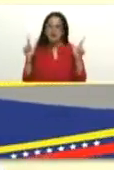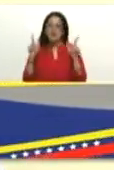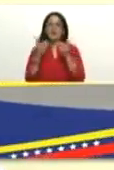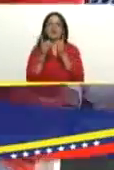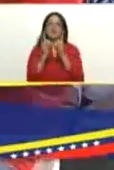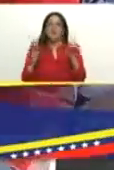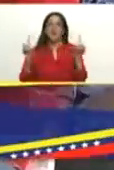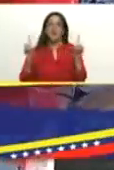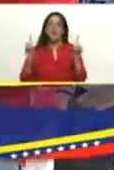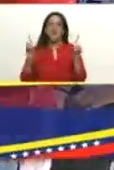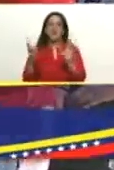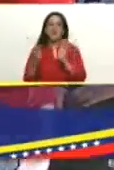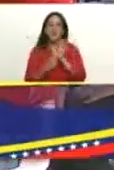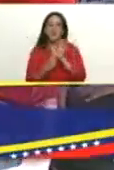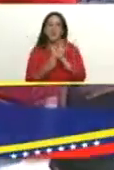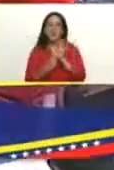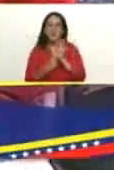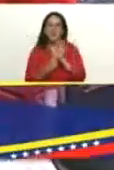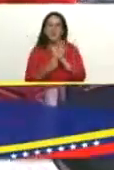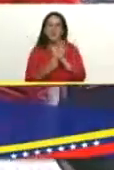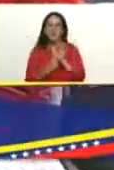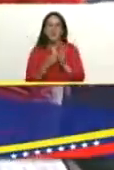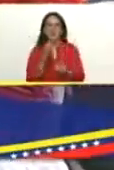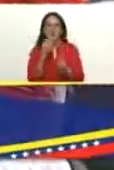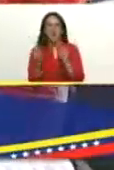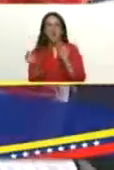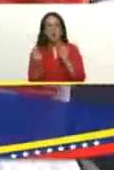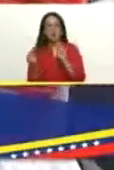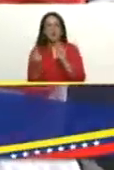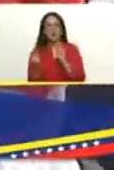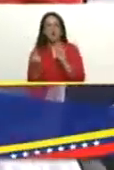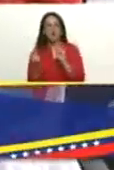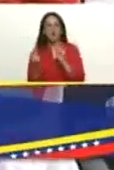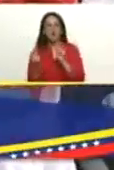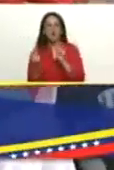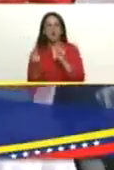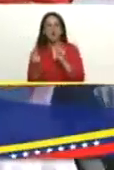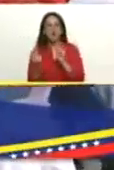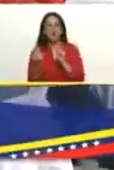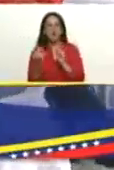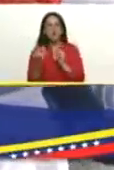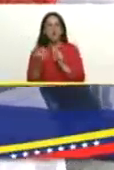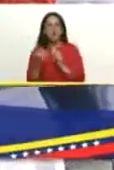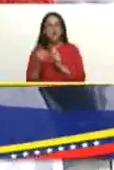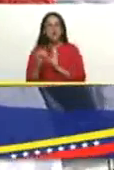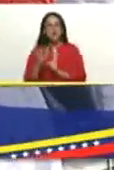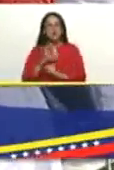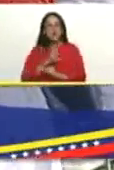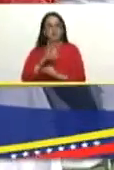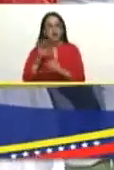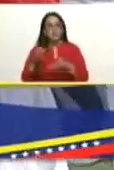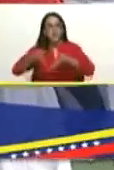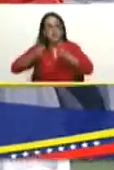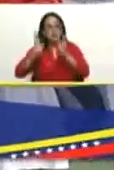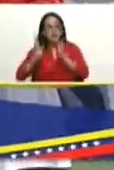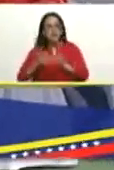democracia y la verdad. Buena conversación tuvimos en el apartamento de Jennifer, de